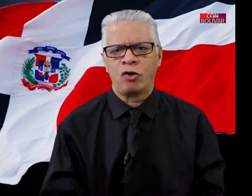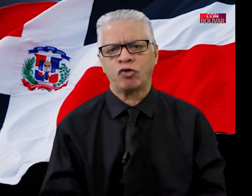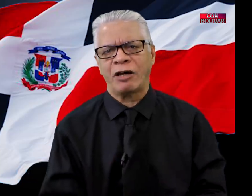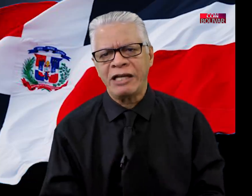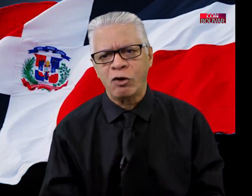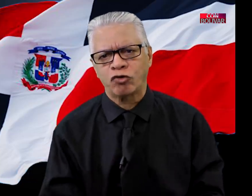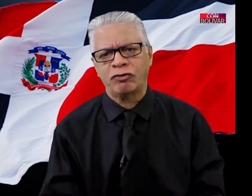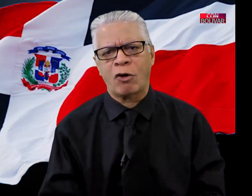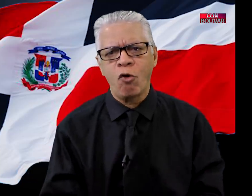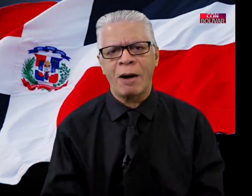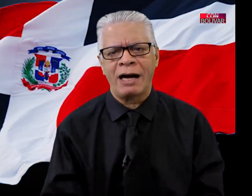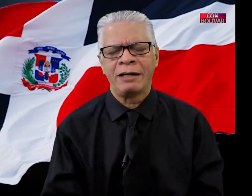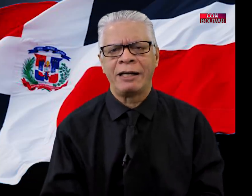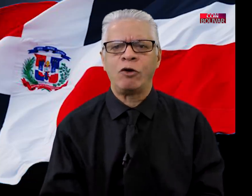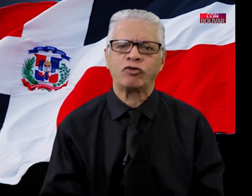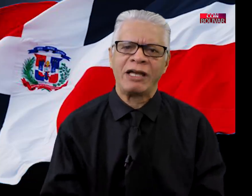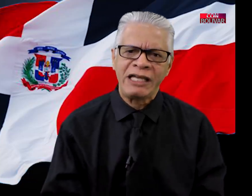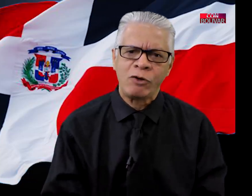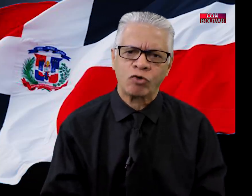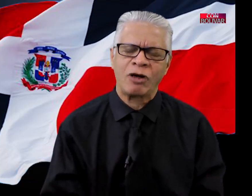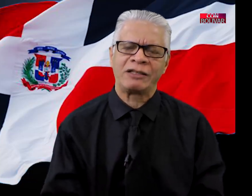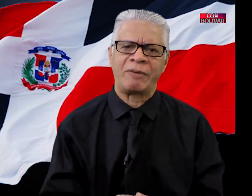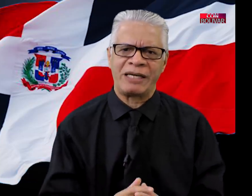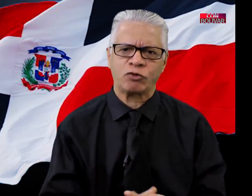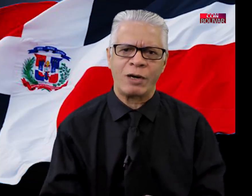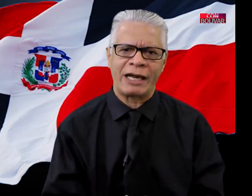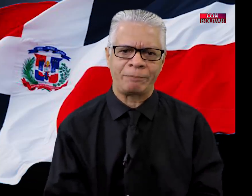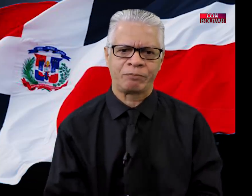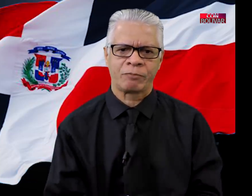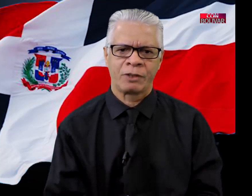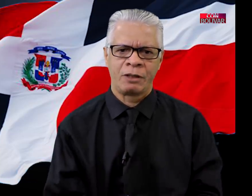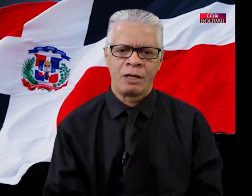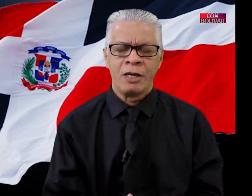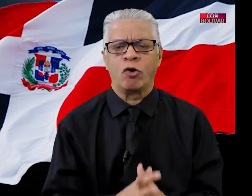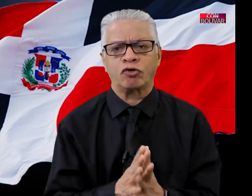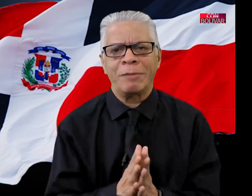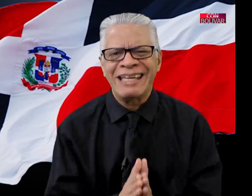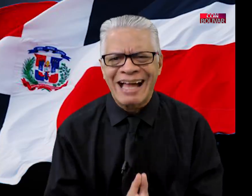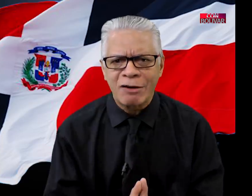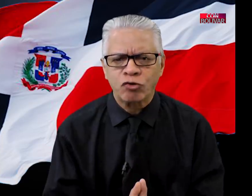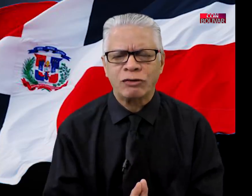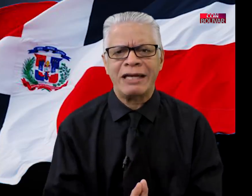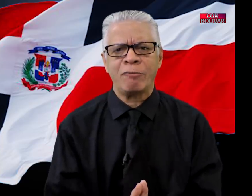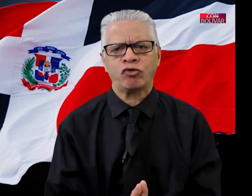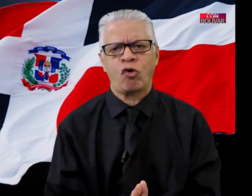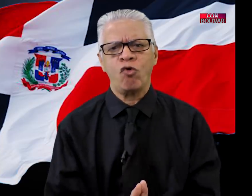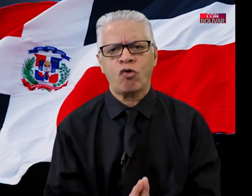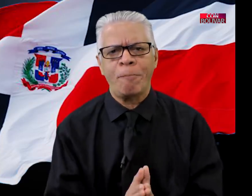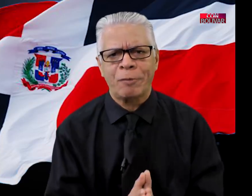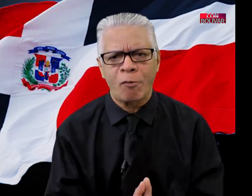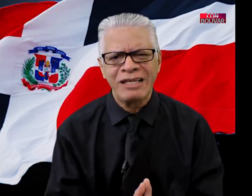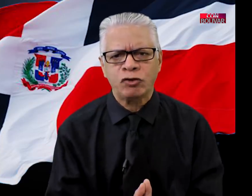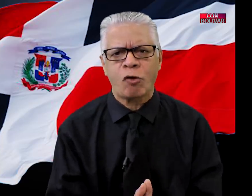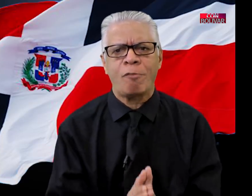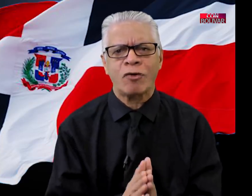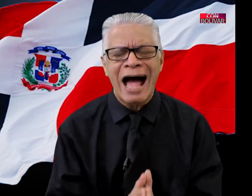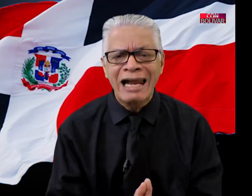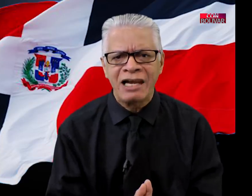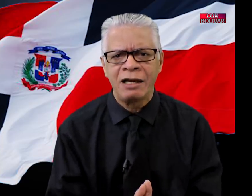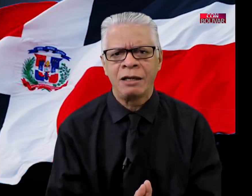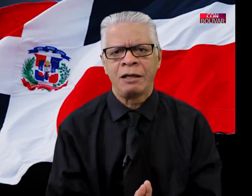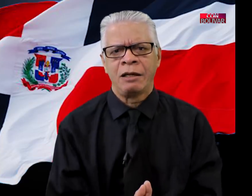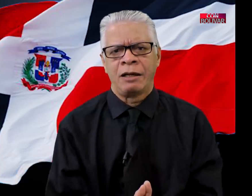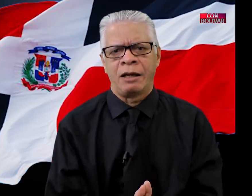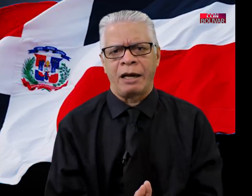maneja los hilos de Cuba y los hilos de Venezuela. Los dominicanos tenemos un compromiso